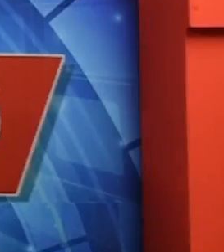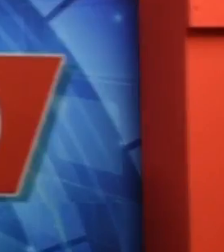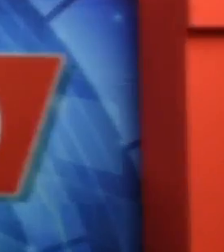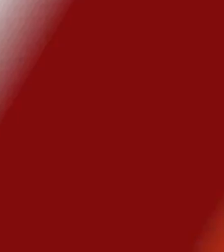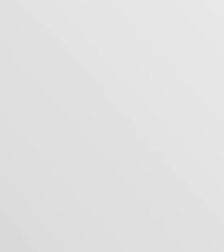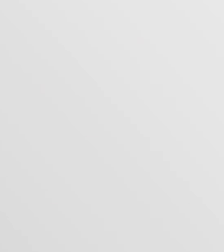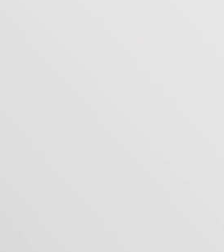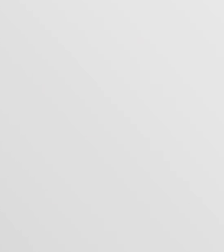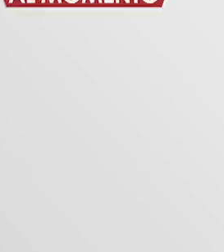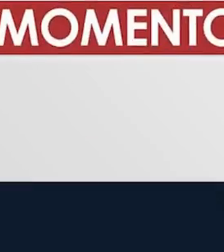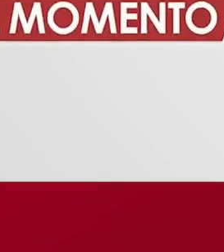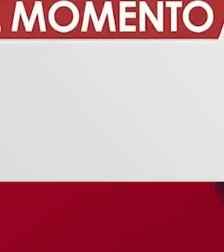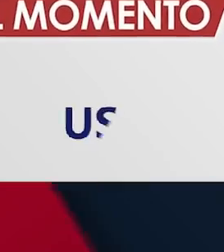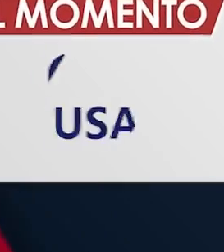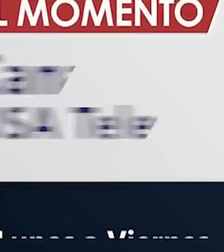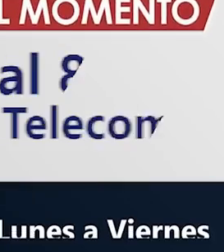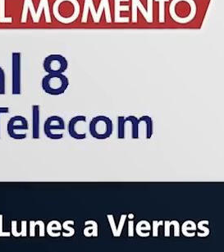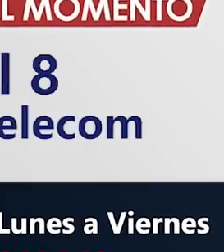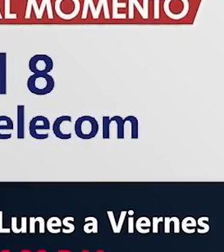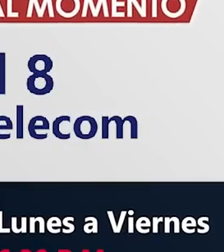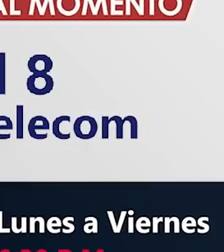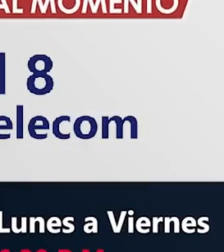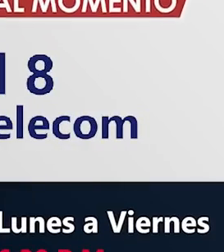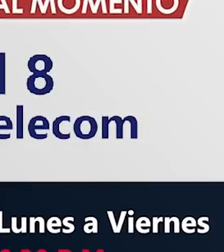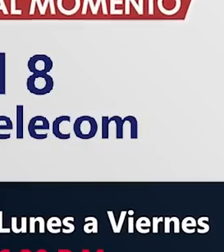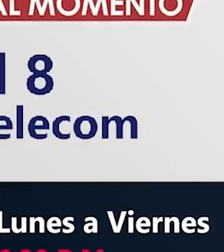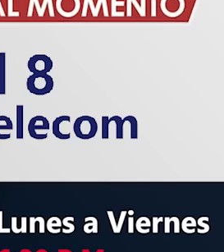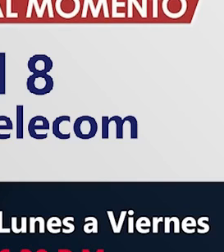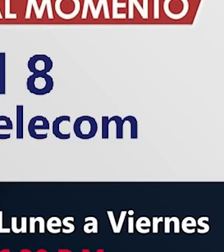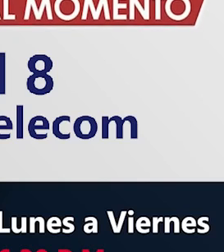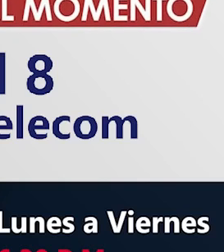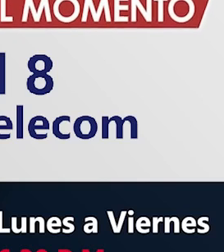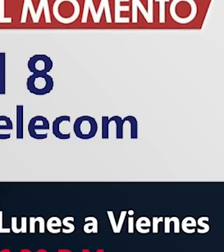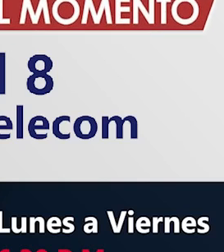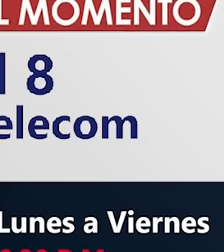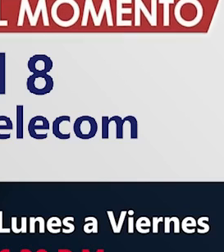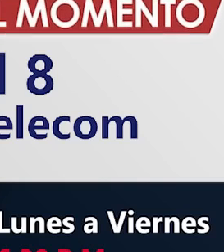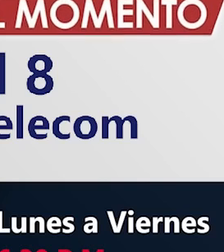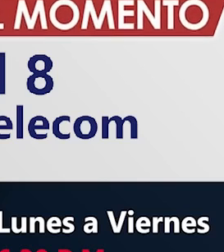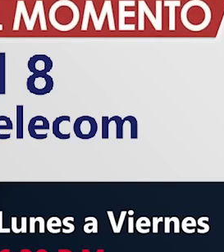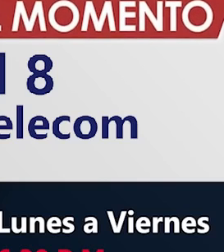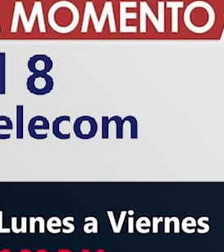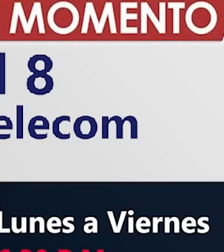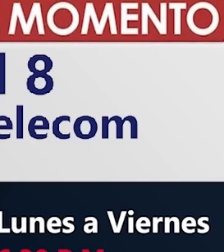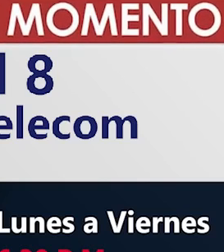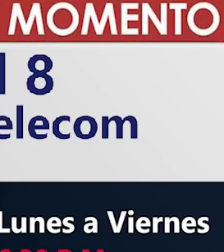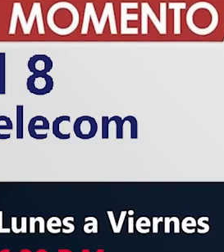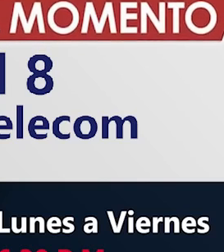¿Qué tal? Buenas noches. Yo soy Enrique Guzmán y estamos al momento. Gracias por acompañarnos aquí en su noticiero.